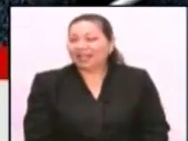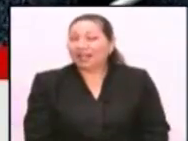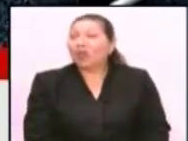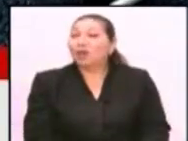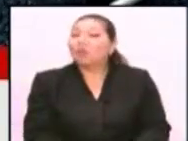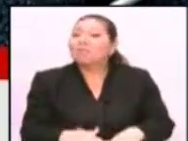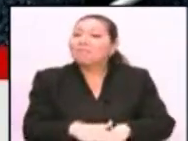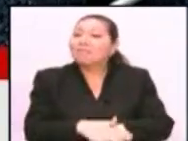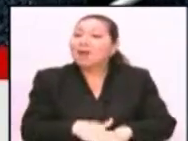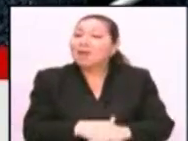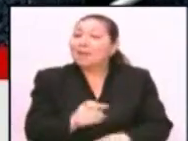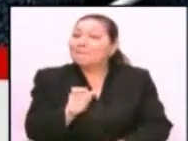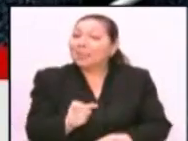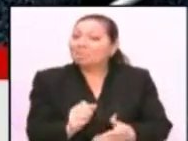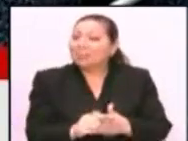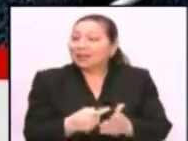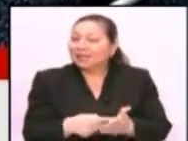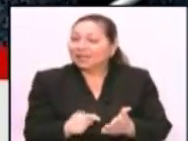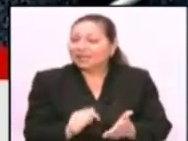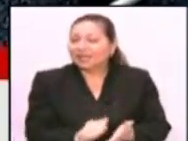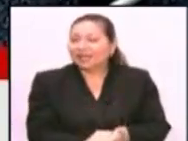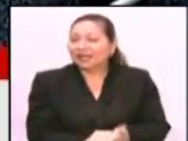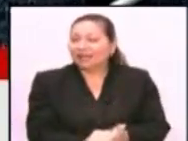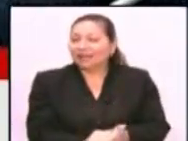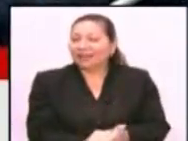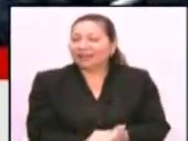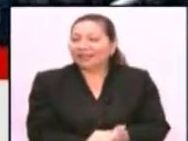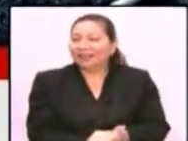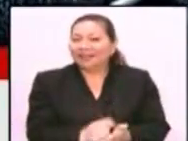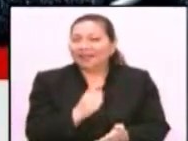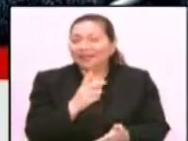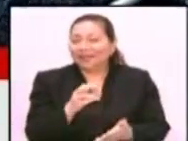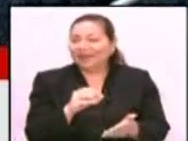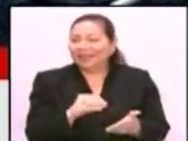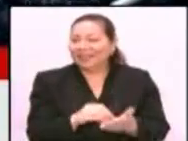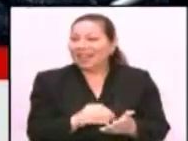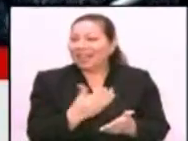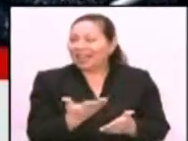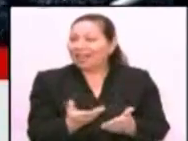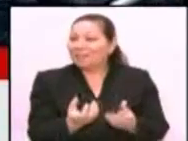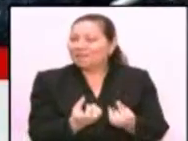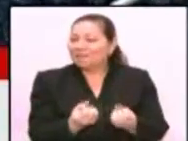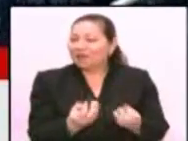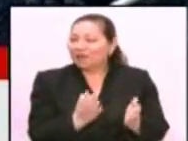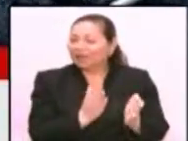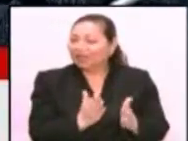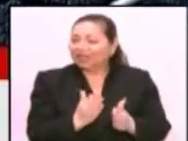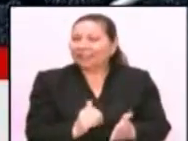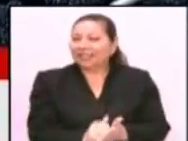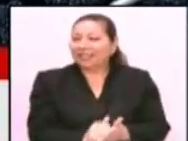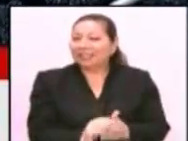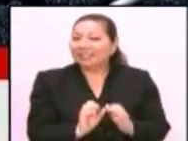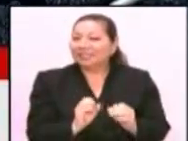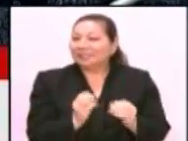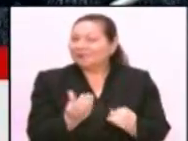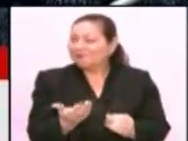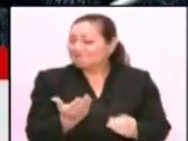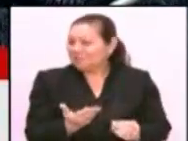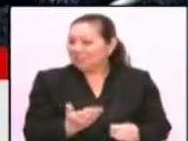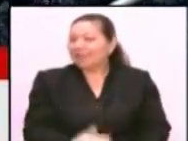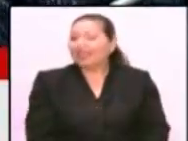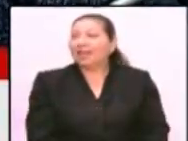cómo preparar a la gente para salir fuera. En el Perú hay un montón de organizaciones que, si se les